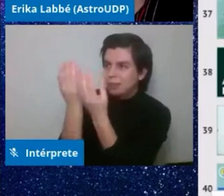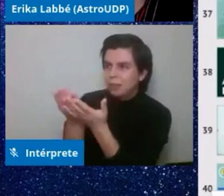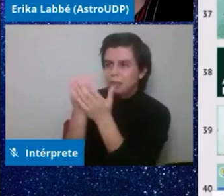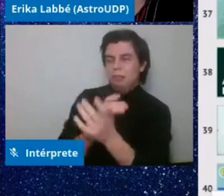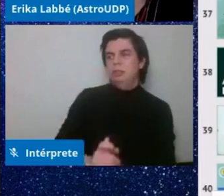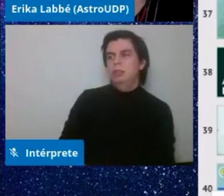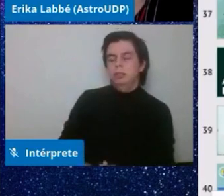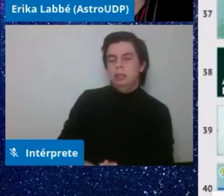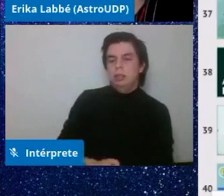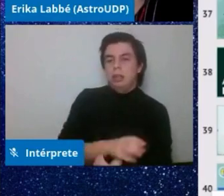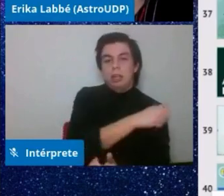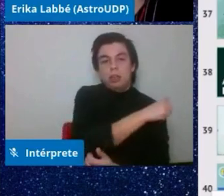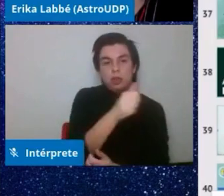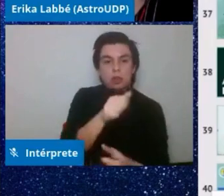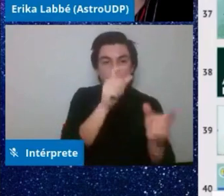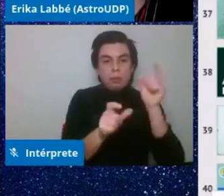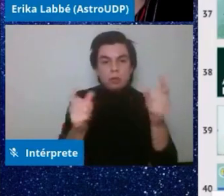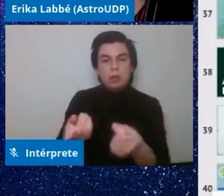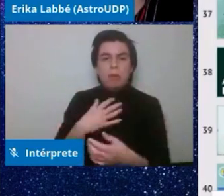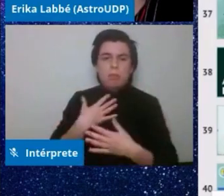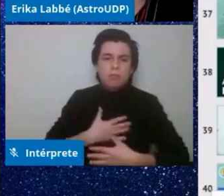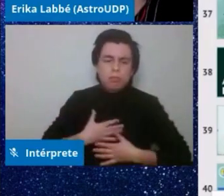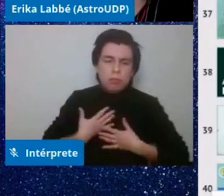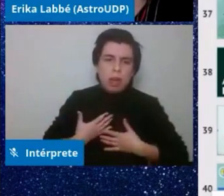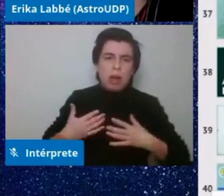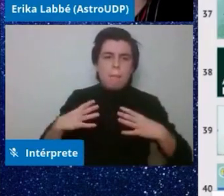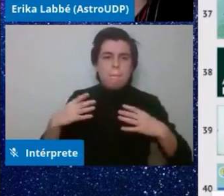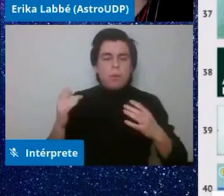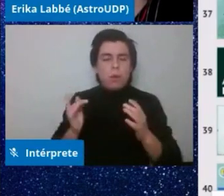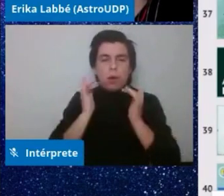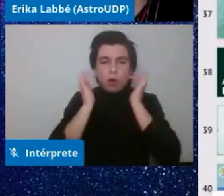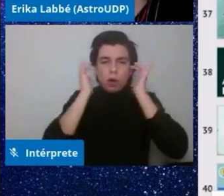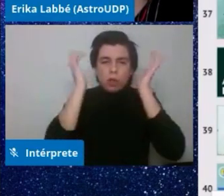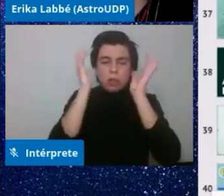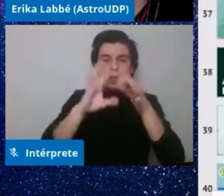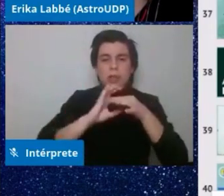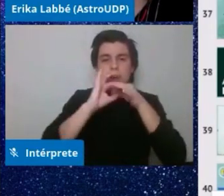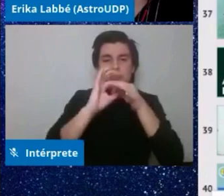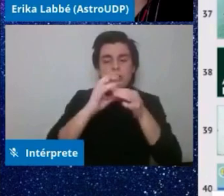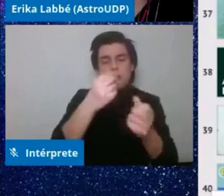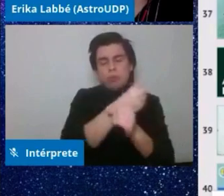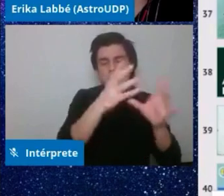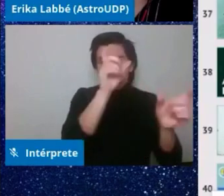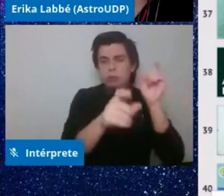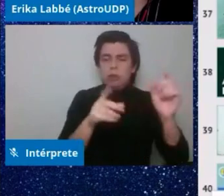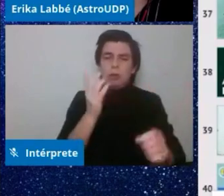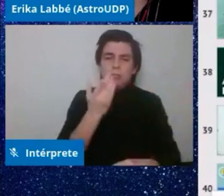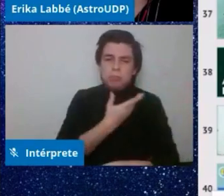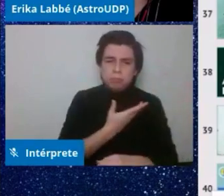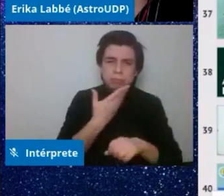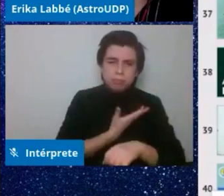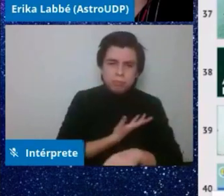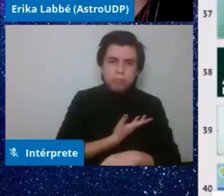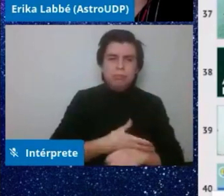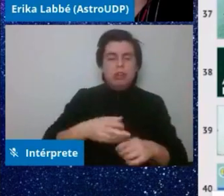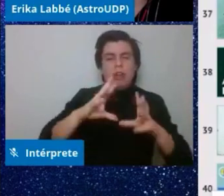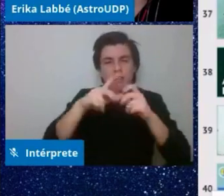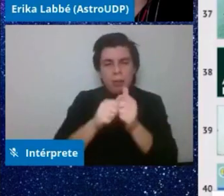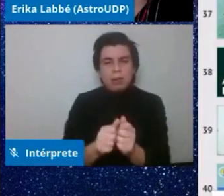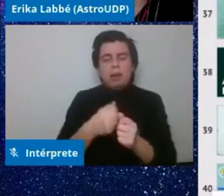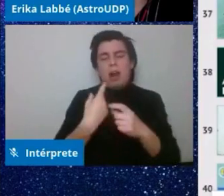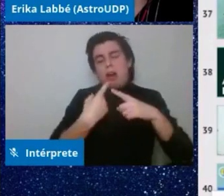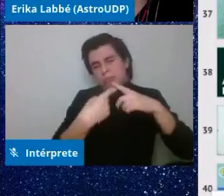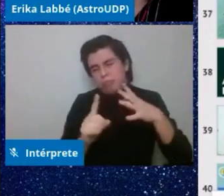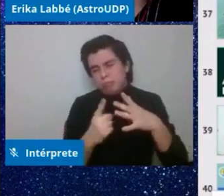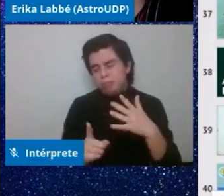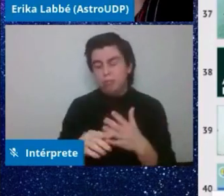muy contenta con esta charla, agradeciendo muchas personas también que tienen familiares con algún tipo de discapacidad y así que se agradece